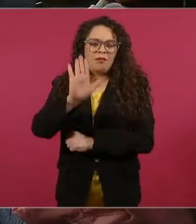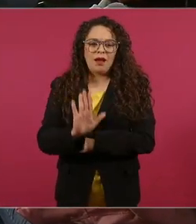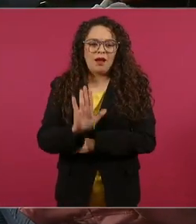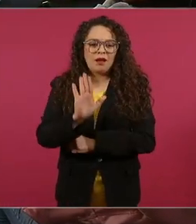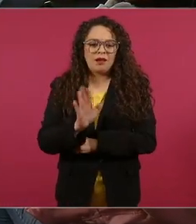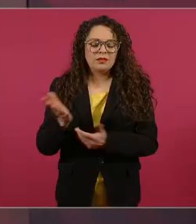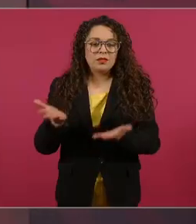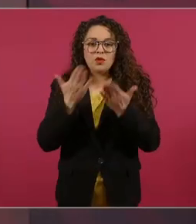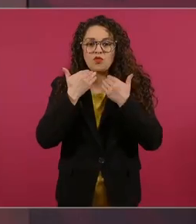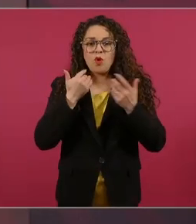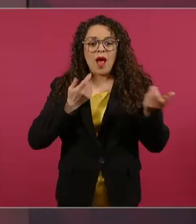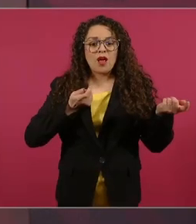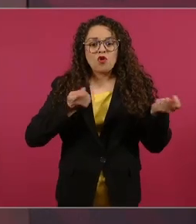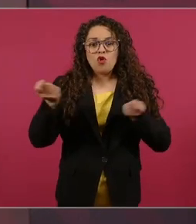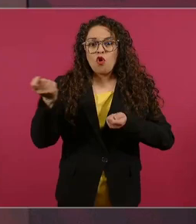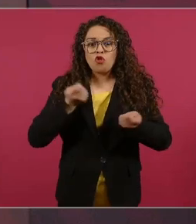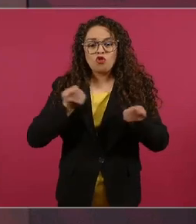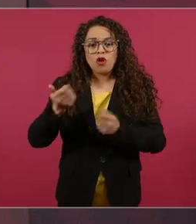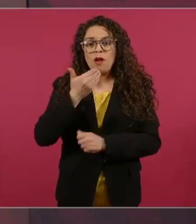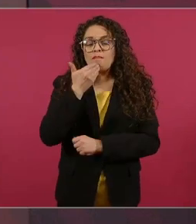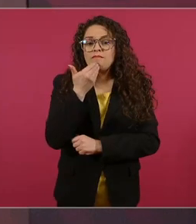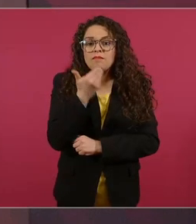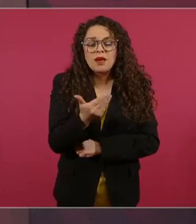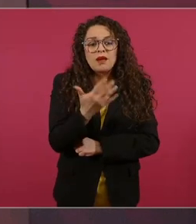Sin control.